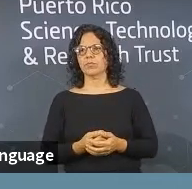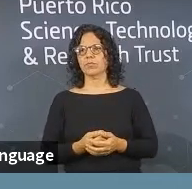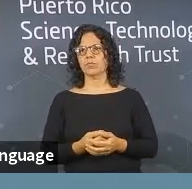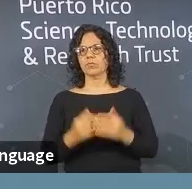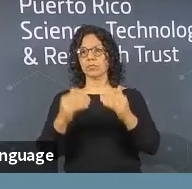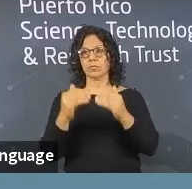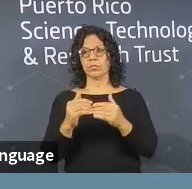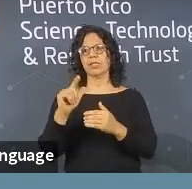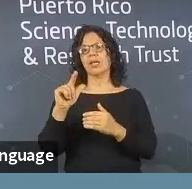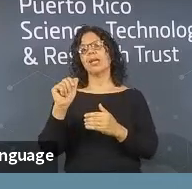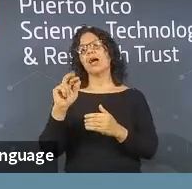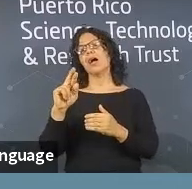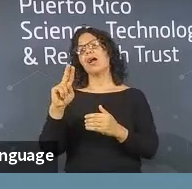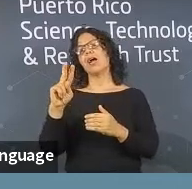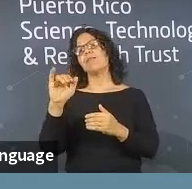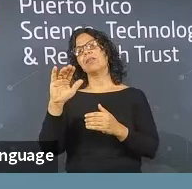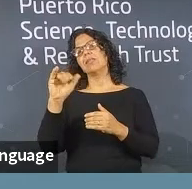Los herbicidas de amplia cobertura, pues